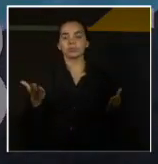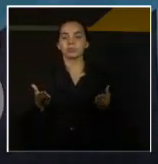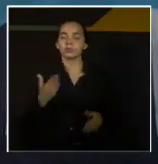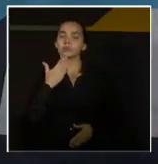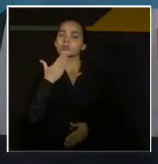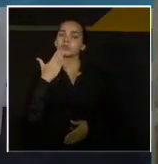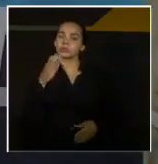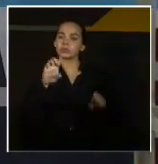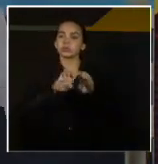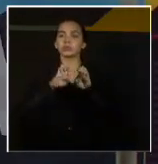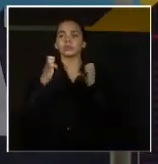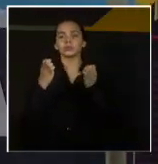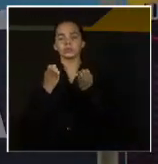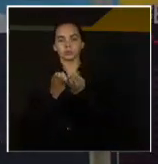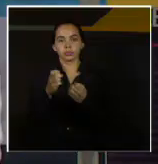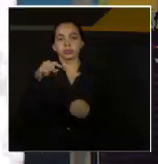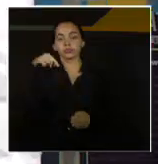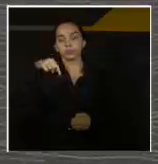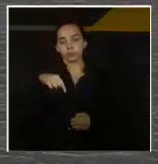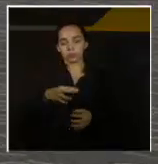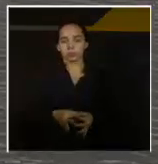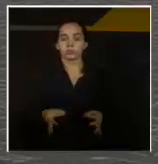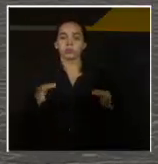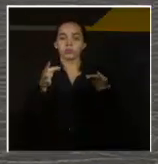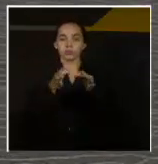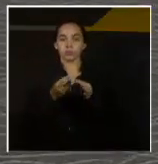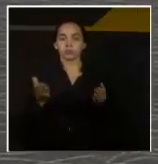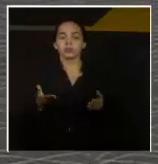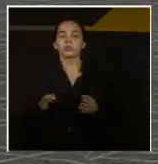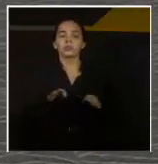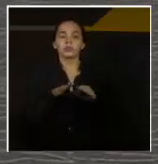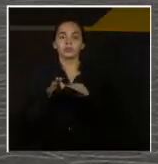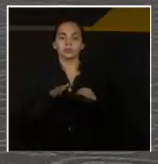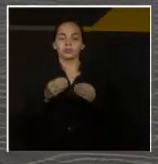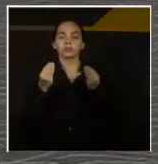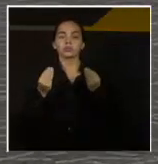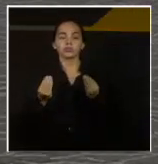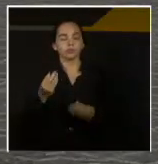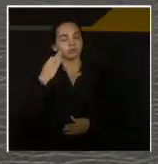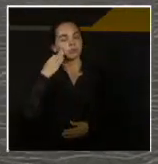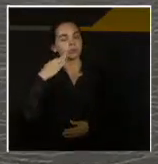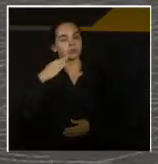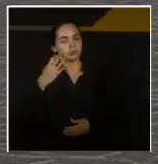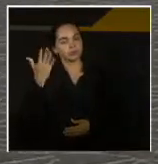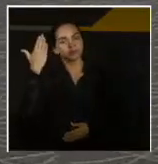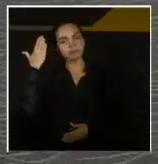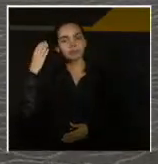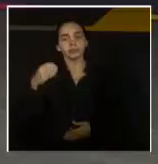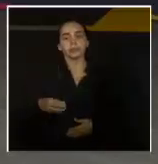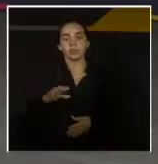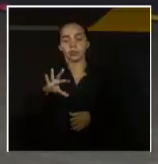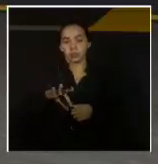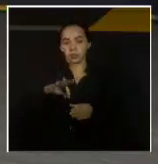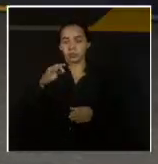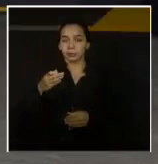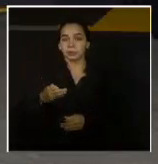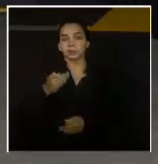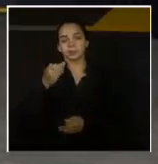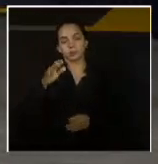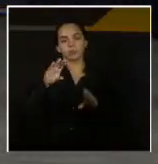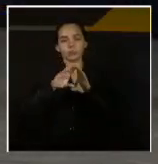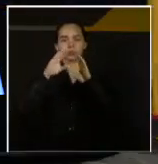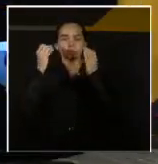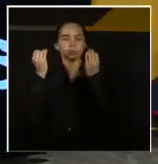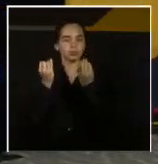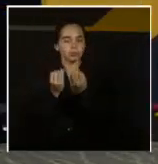social. Con este modelo lo hemos trabajado mucho tiempo, hemos obtenido fondos internacionales para poder